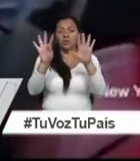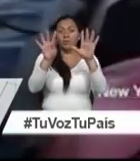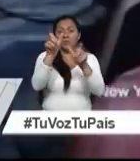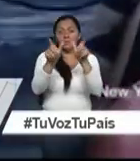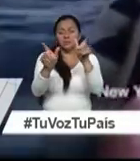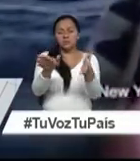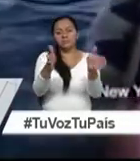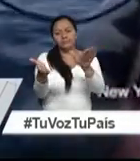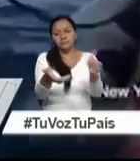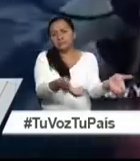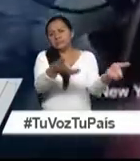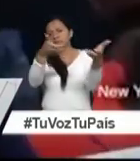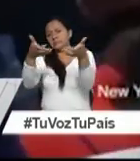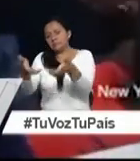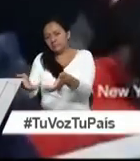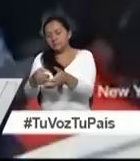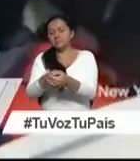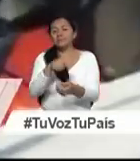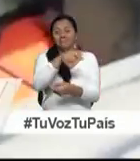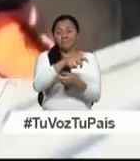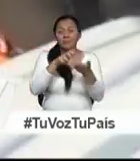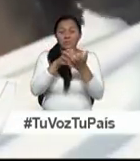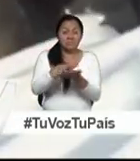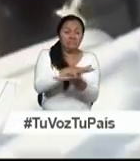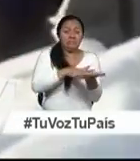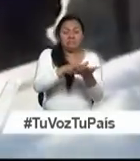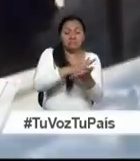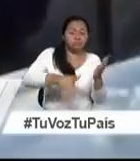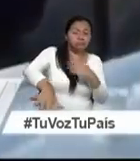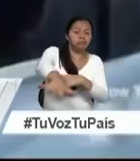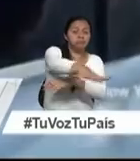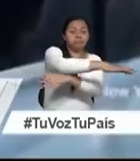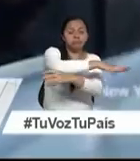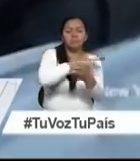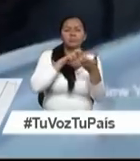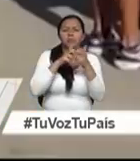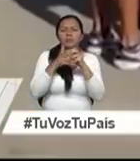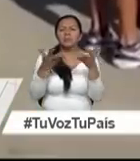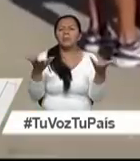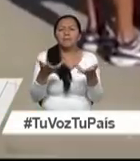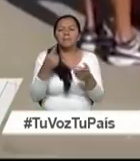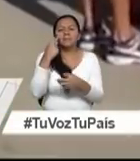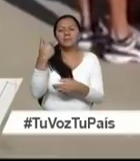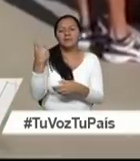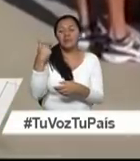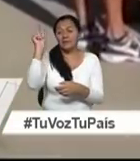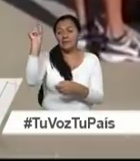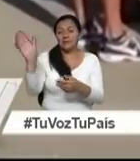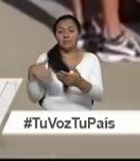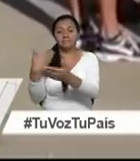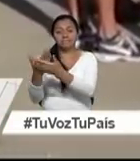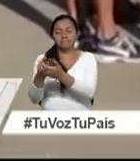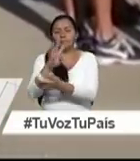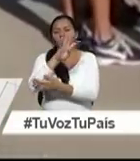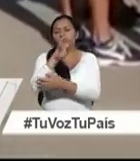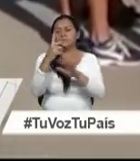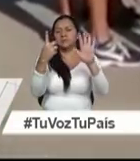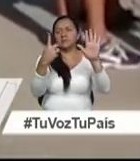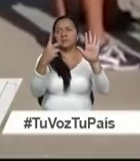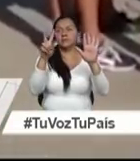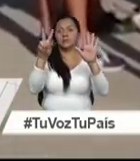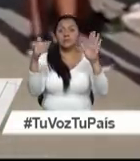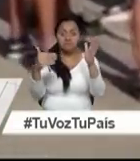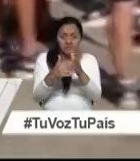cadáveres. La tragedia de Lampedusa dio origen a la operación Mare Nostrum. Desde entonces han llegado a Italia más de